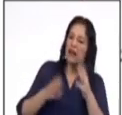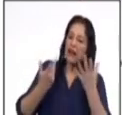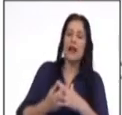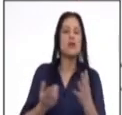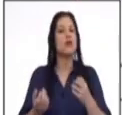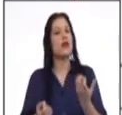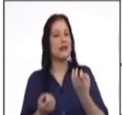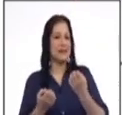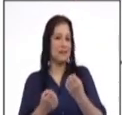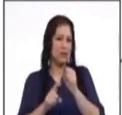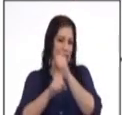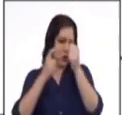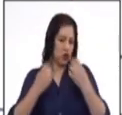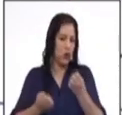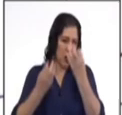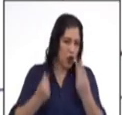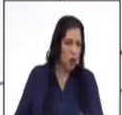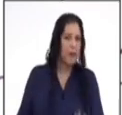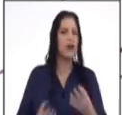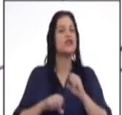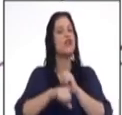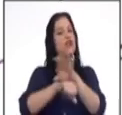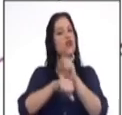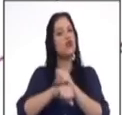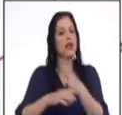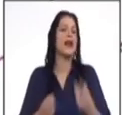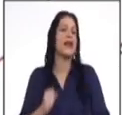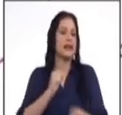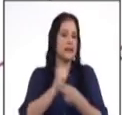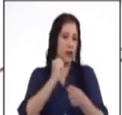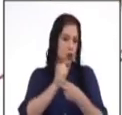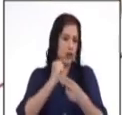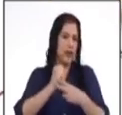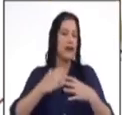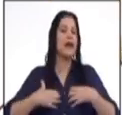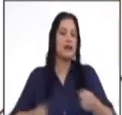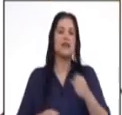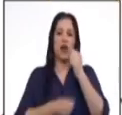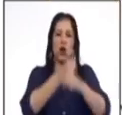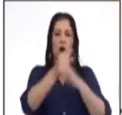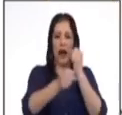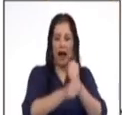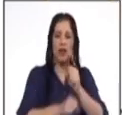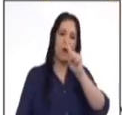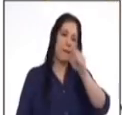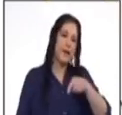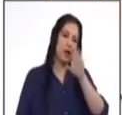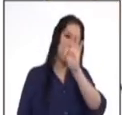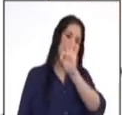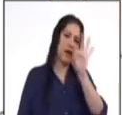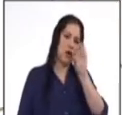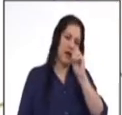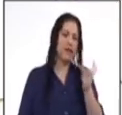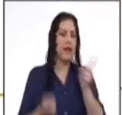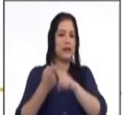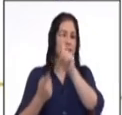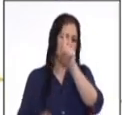condiciones socioeconómicas influyeron en la seguridad sanitaria de los sectores populares entre 1990 y